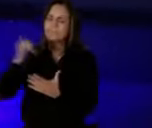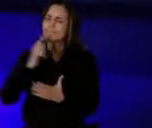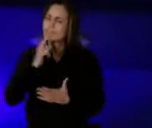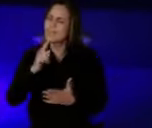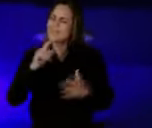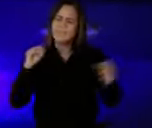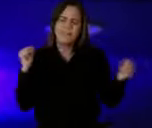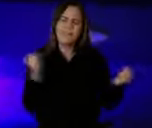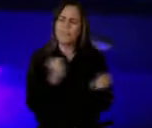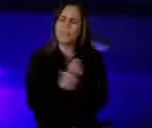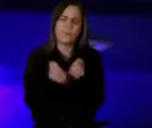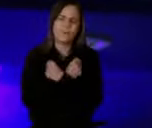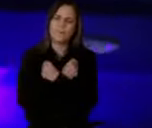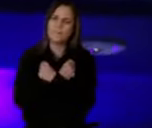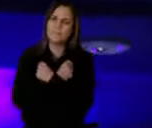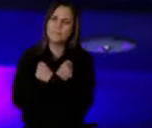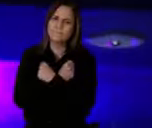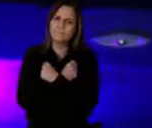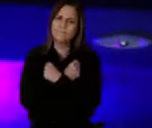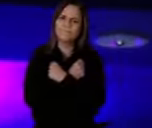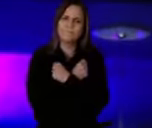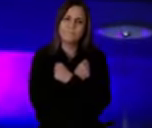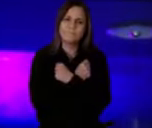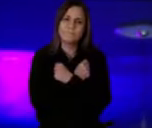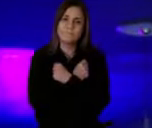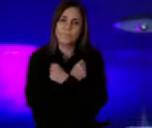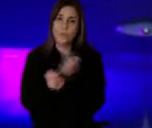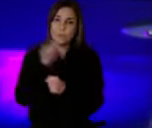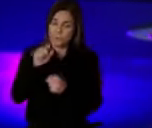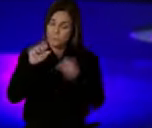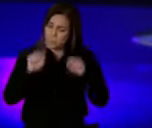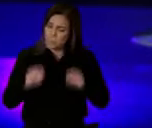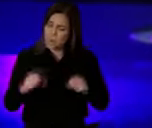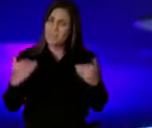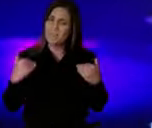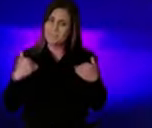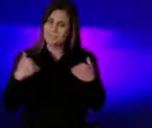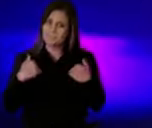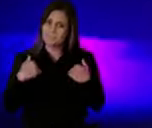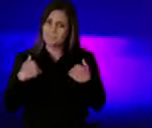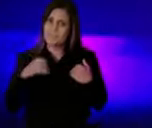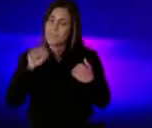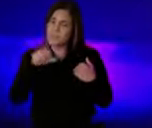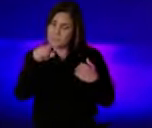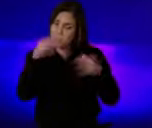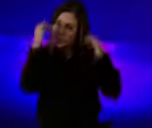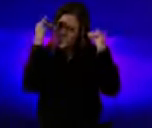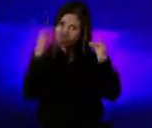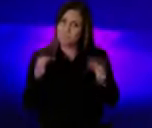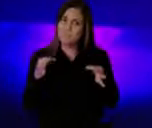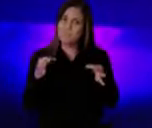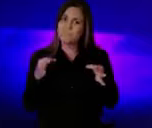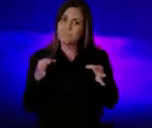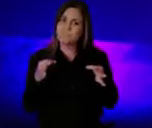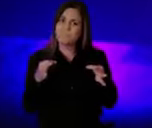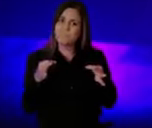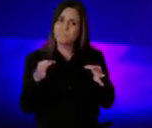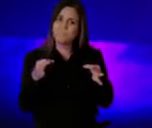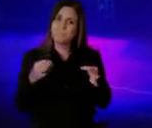amor. Lo puedes tener con la decisión de